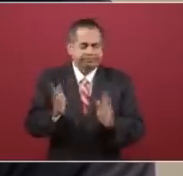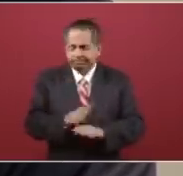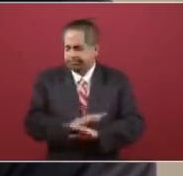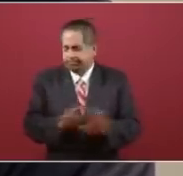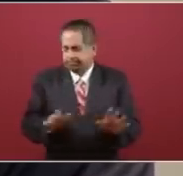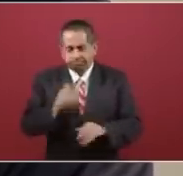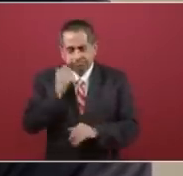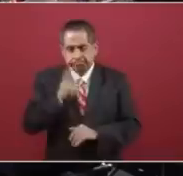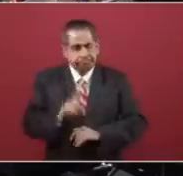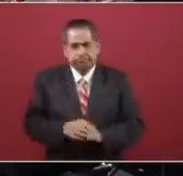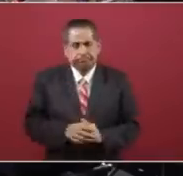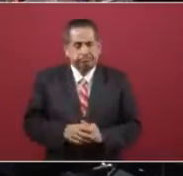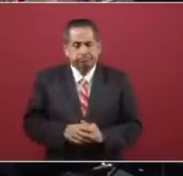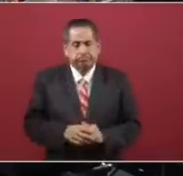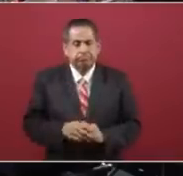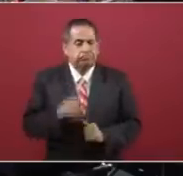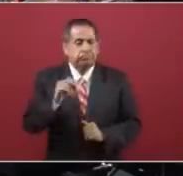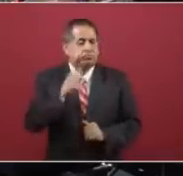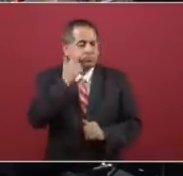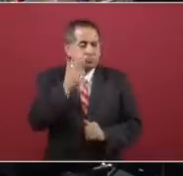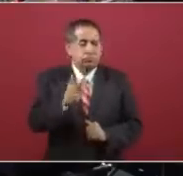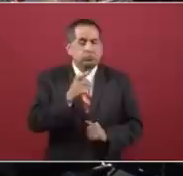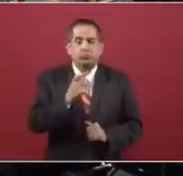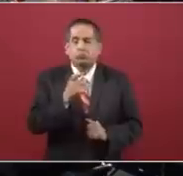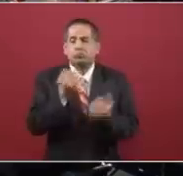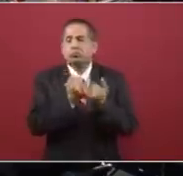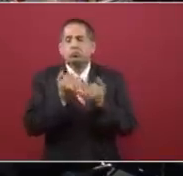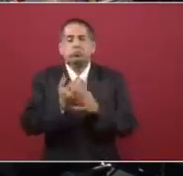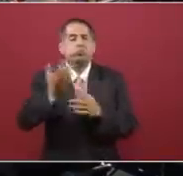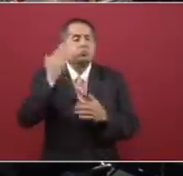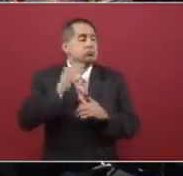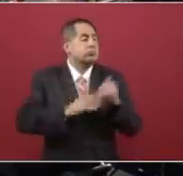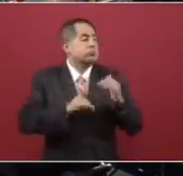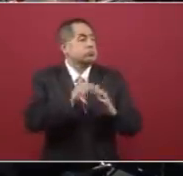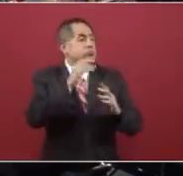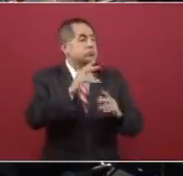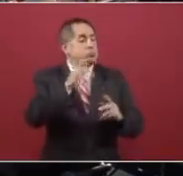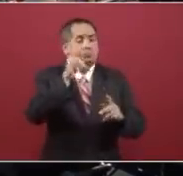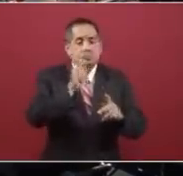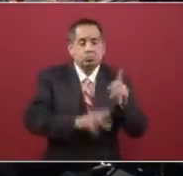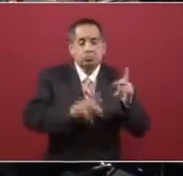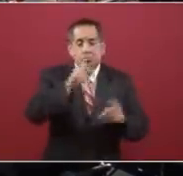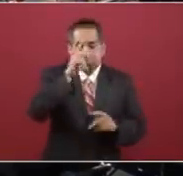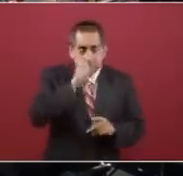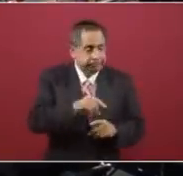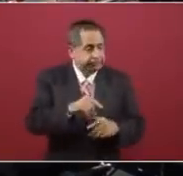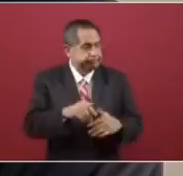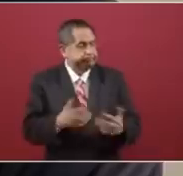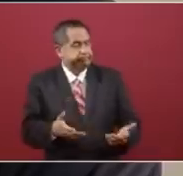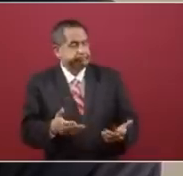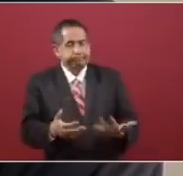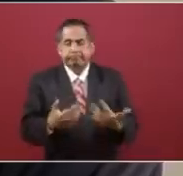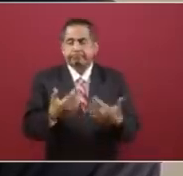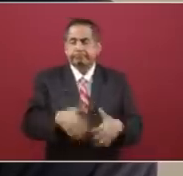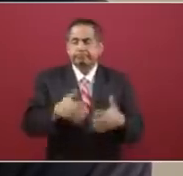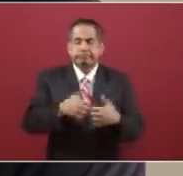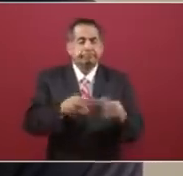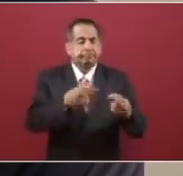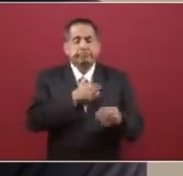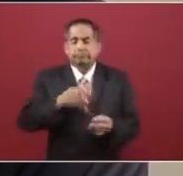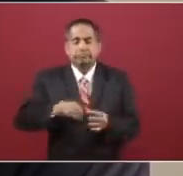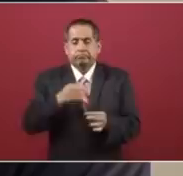No queremos casos de obras que están inconclusas por empresas que no han